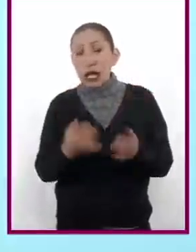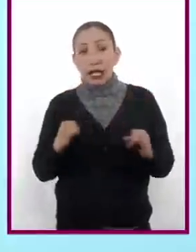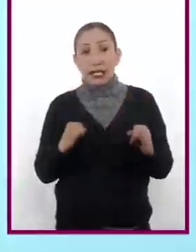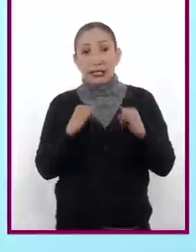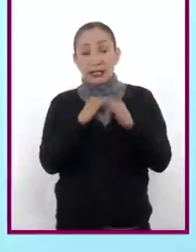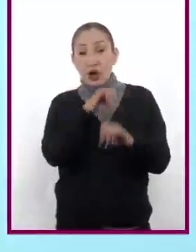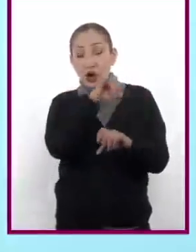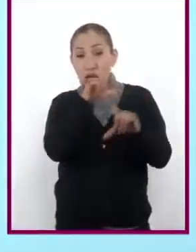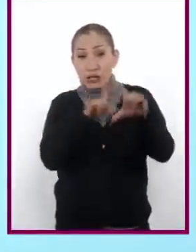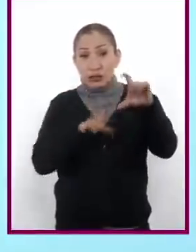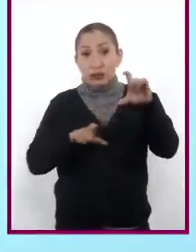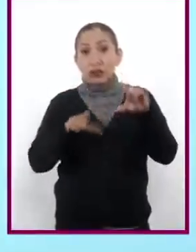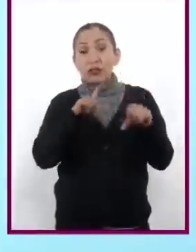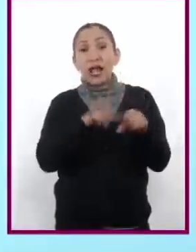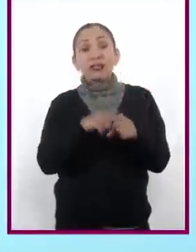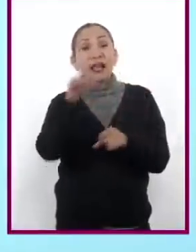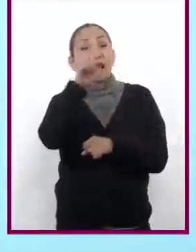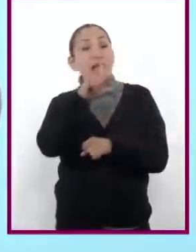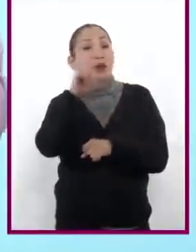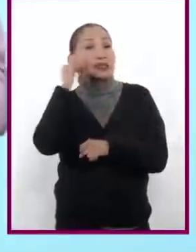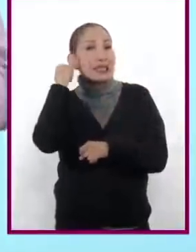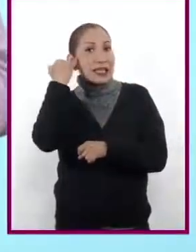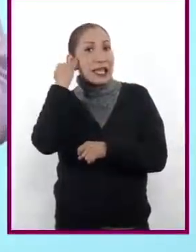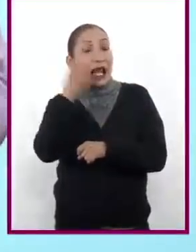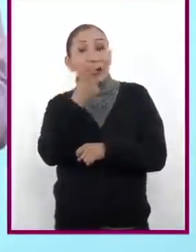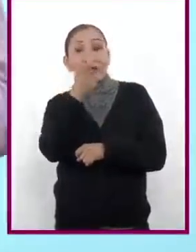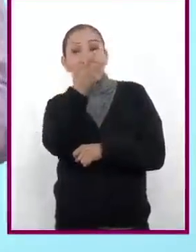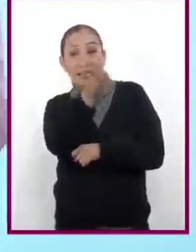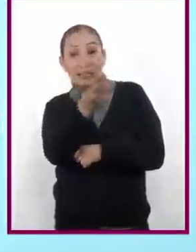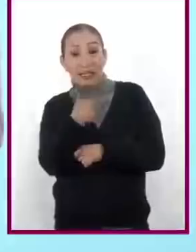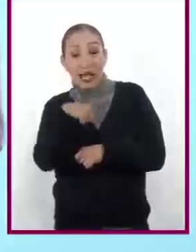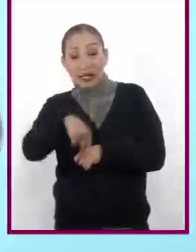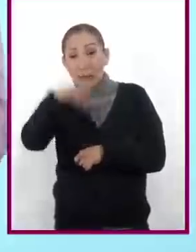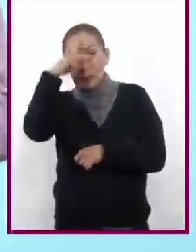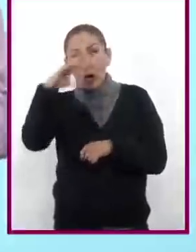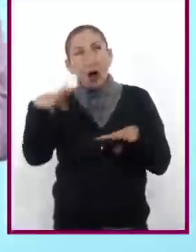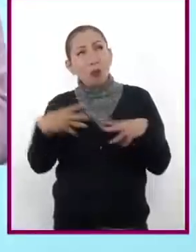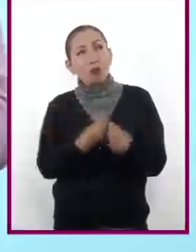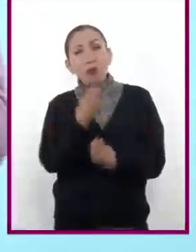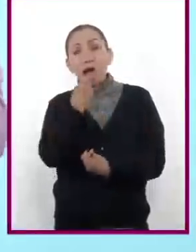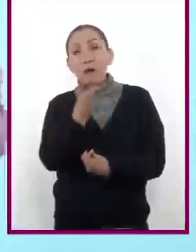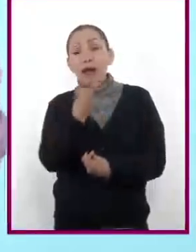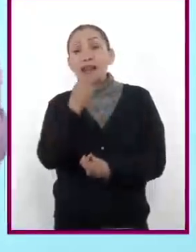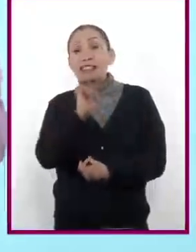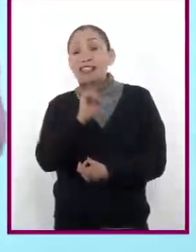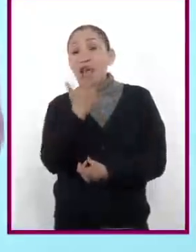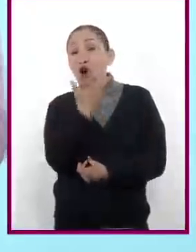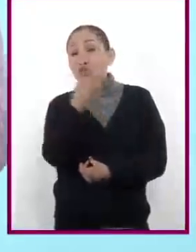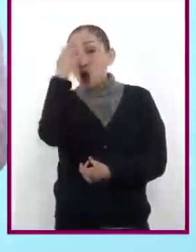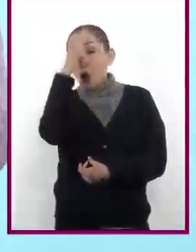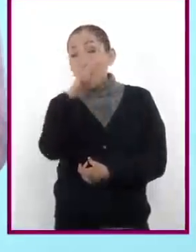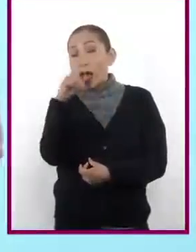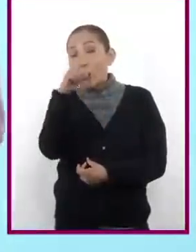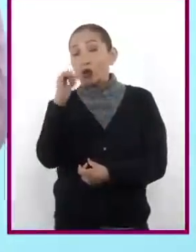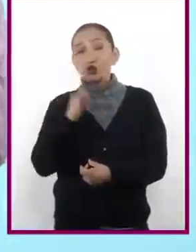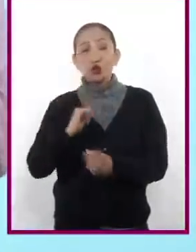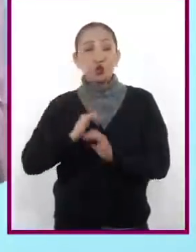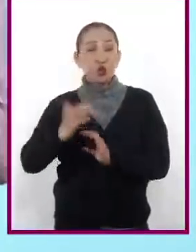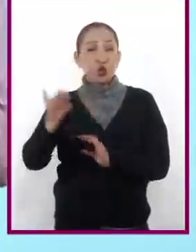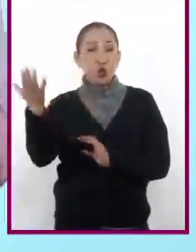Instituto Nacional de Lenguas Indígenas indica que en México se hablan 68 lenguas